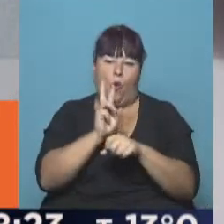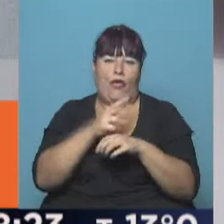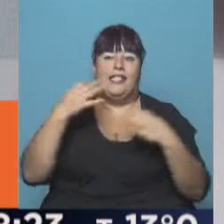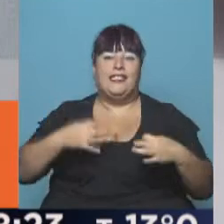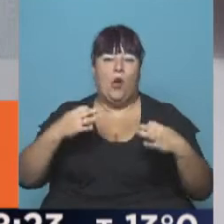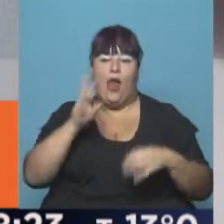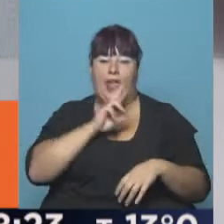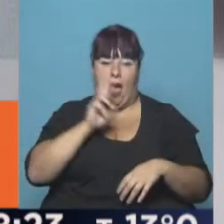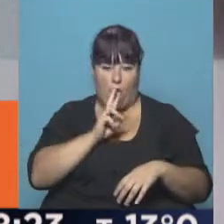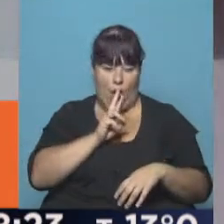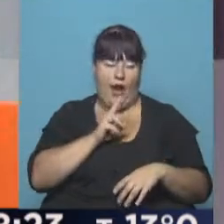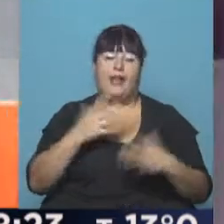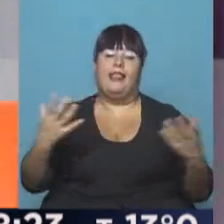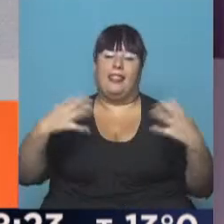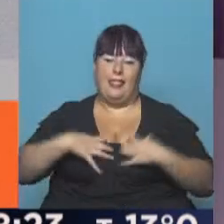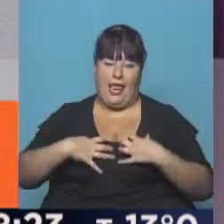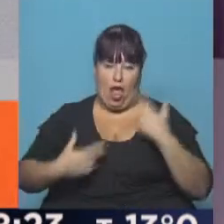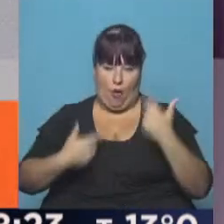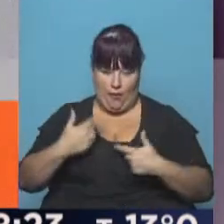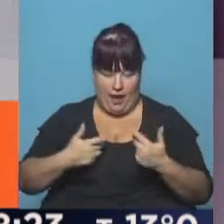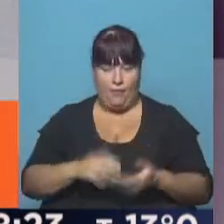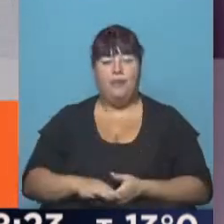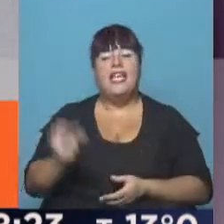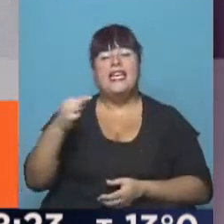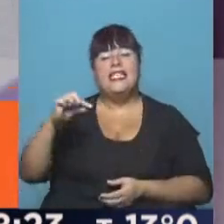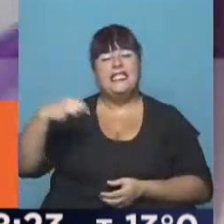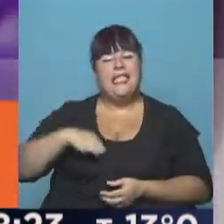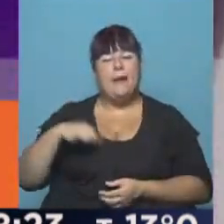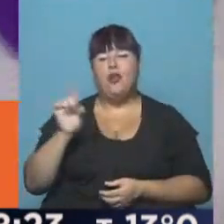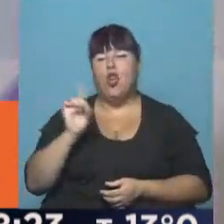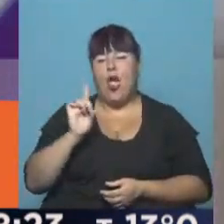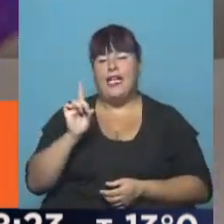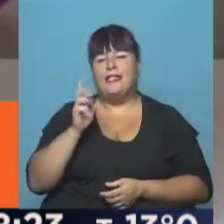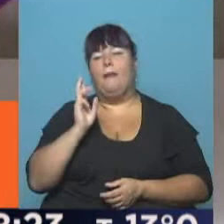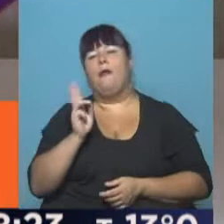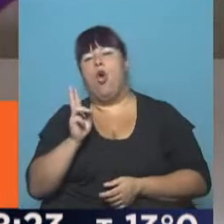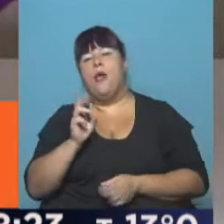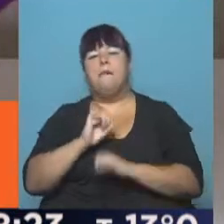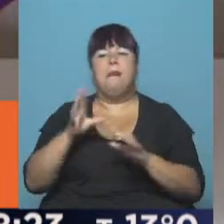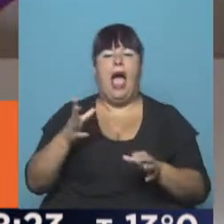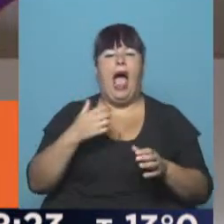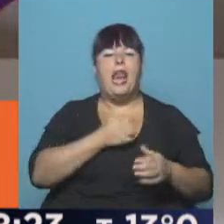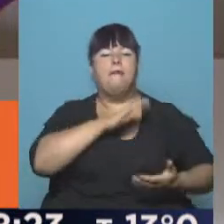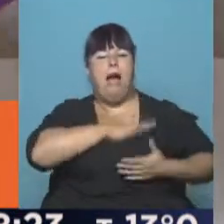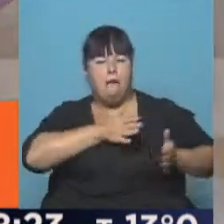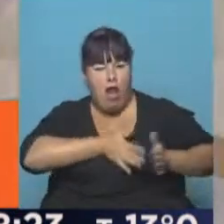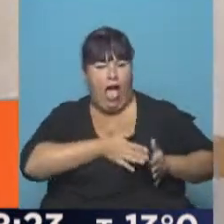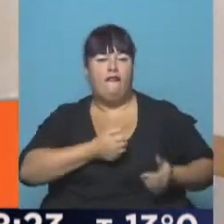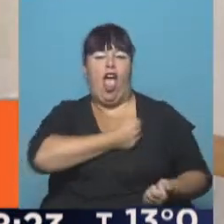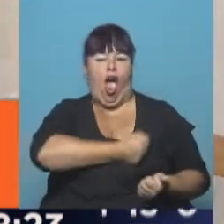de la mujer portadora del implante el chip no es absolutamente ningún impedimento para mamografías y